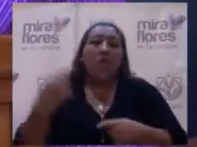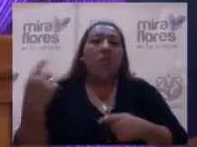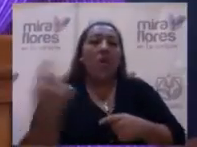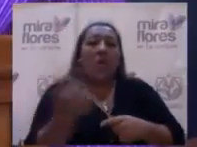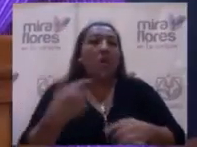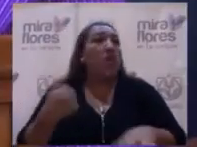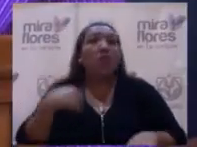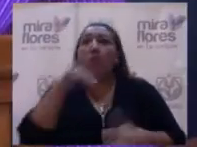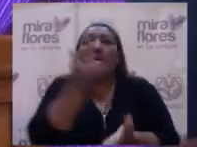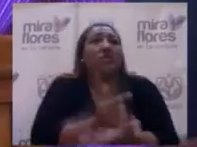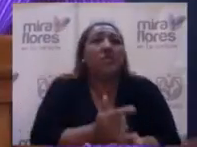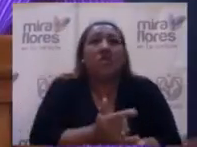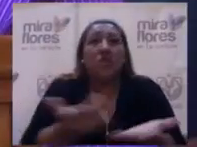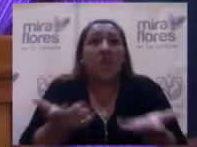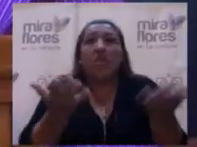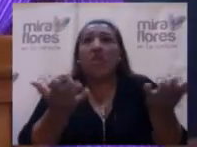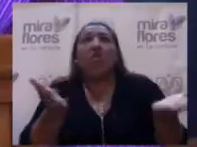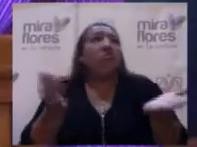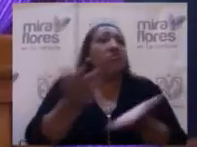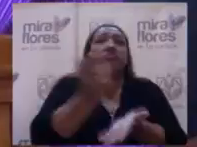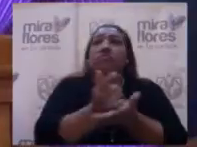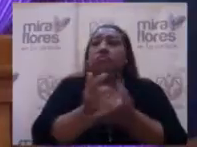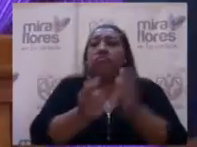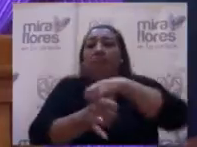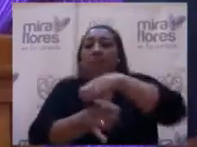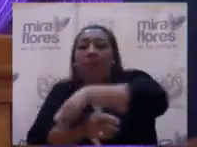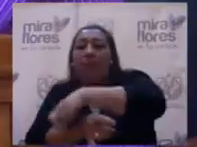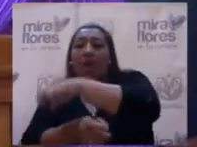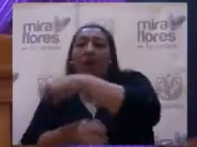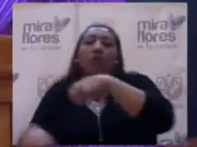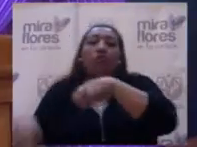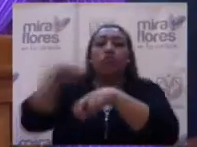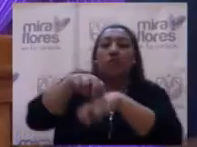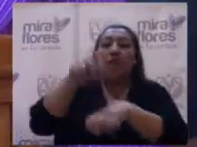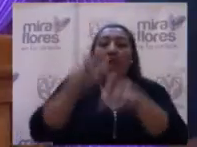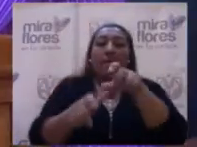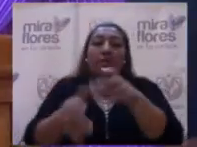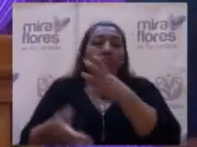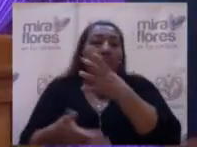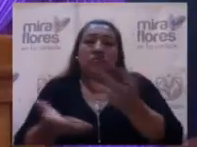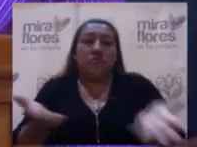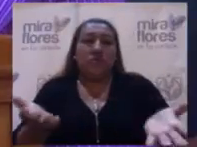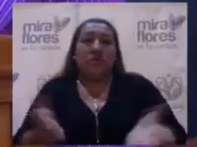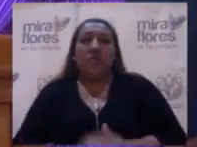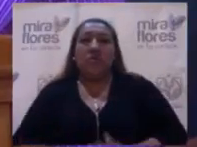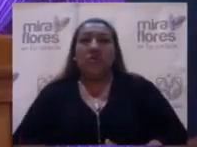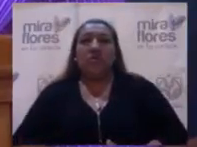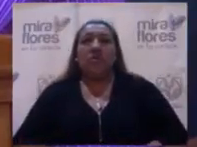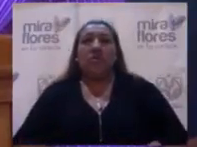estacionarse en ninguna parte o estacionar sus vehículos para que puedan subir o bajar